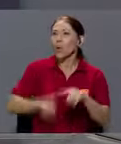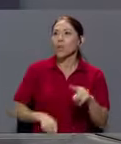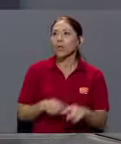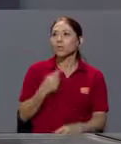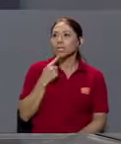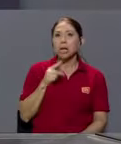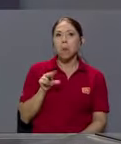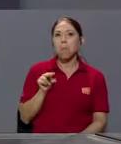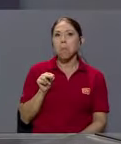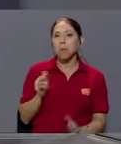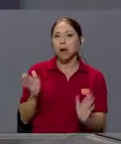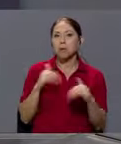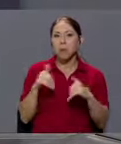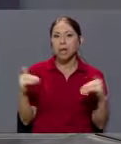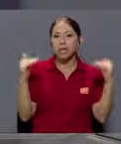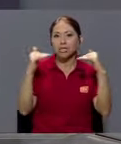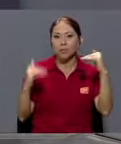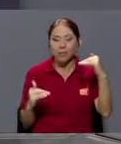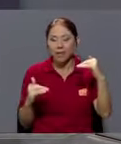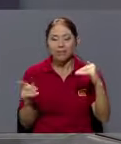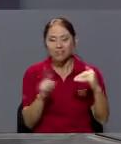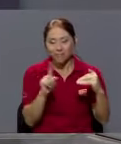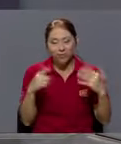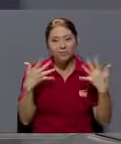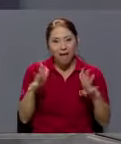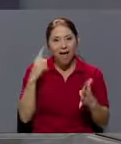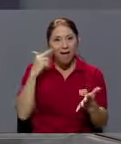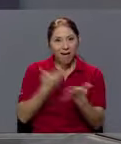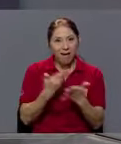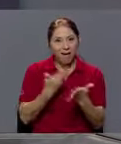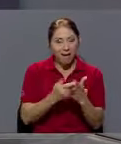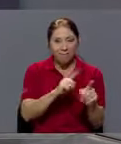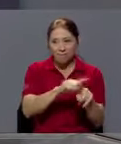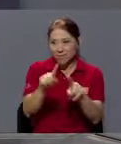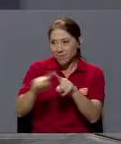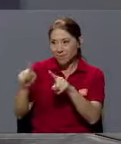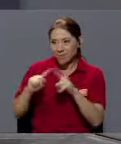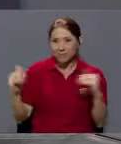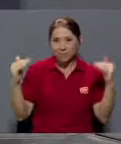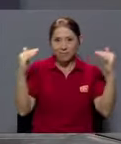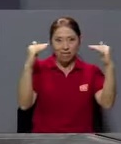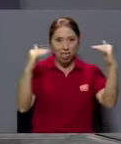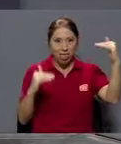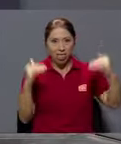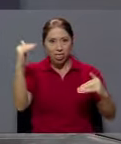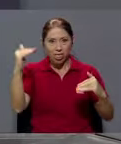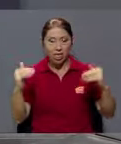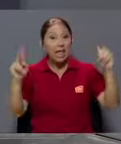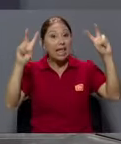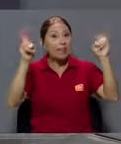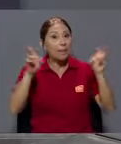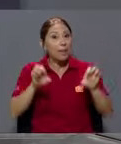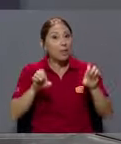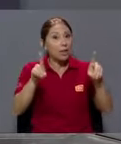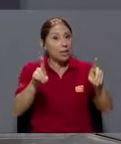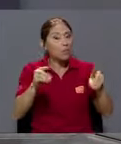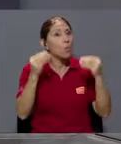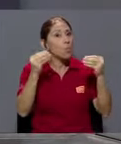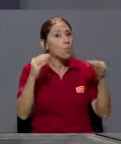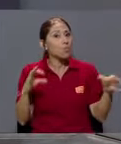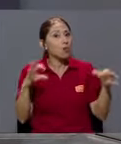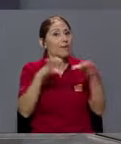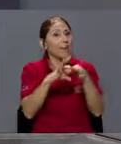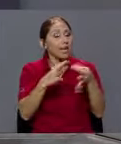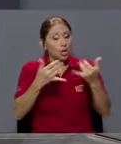que hay una desigualdad creciente en el país, se refleja en múltiples aspectos. En el tema educativo hay mucho que hacer, se está